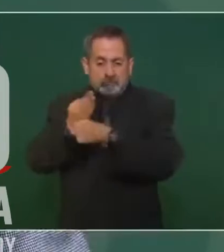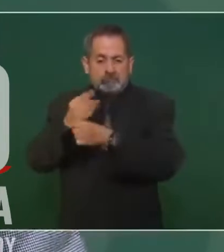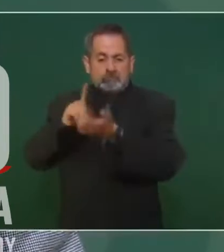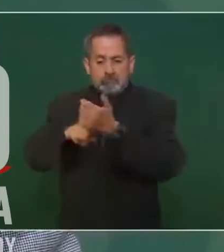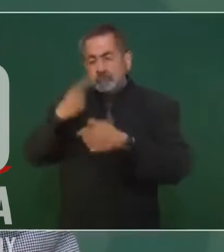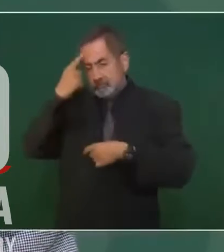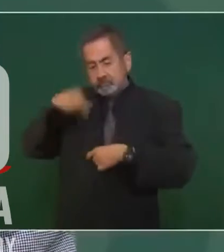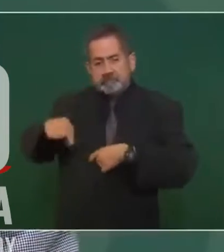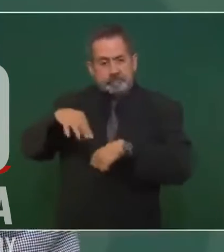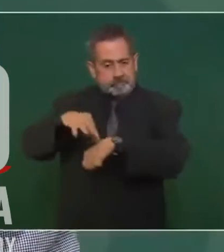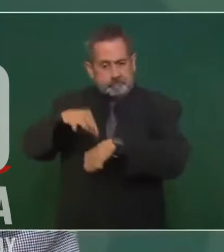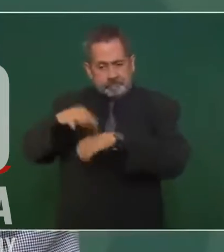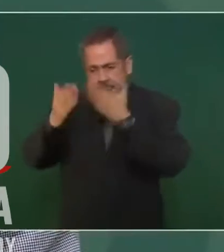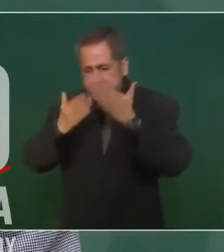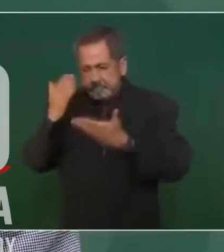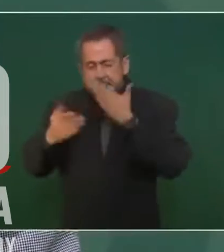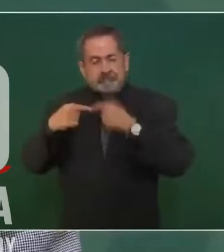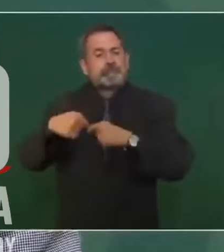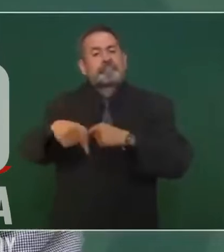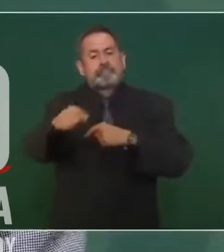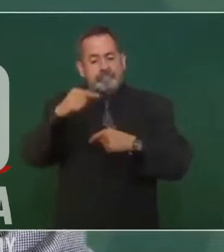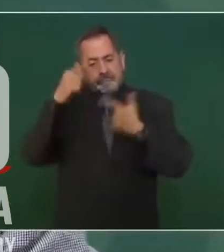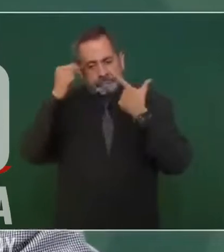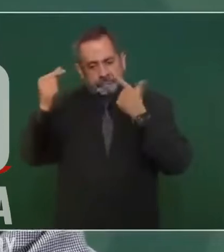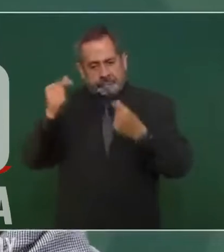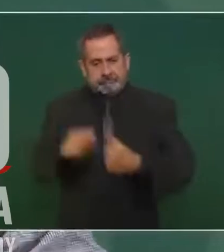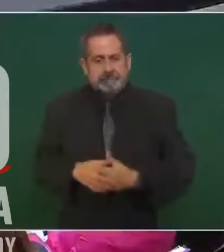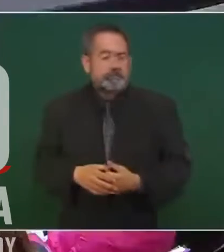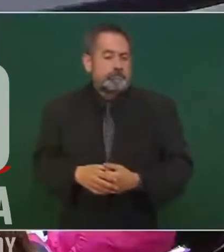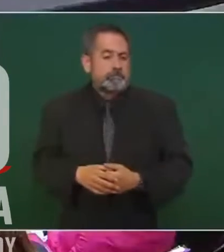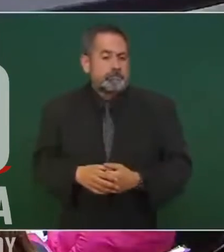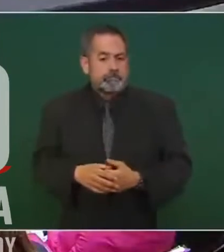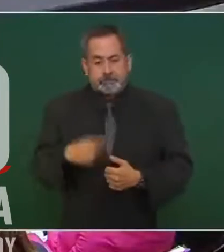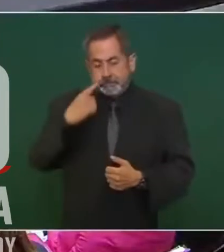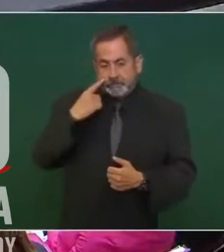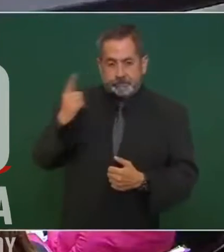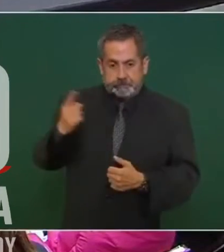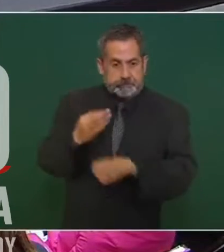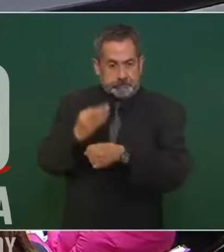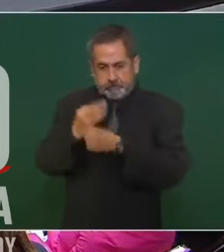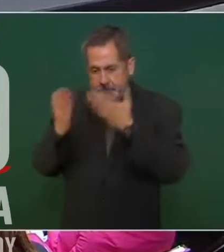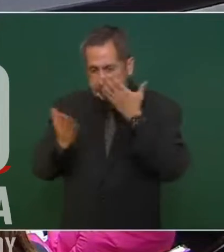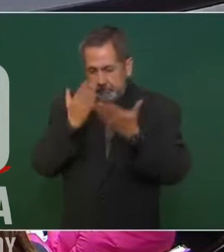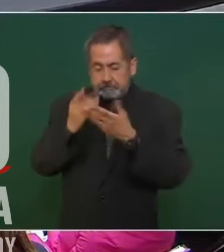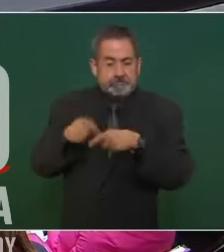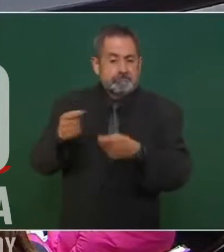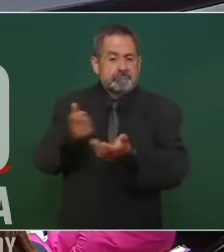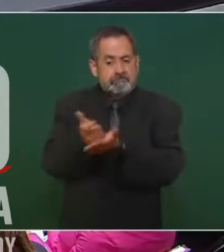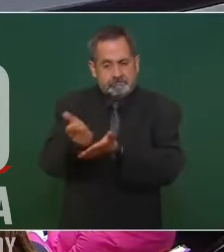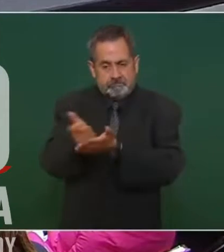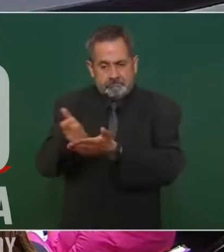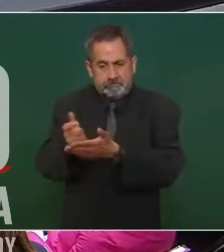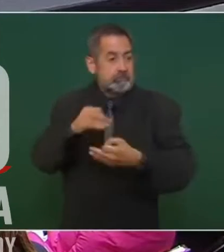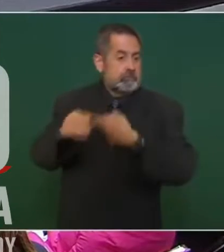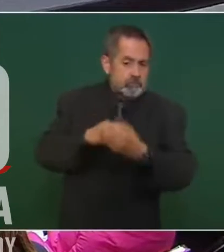estudiantes de la carrera de medicina. En la siguiente pueden ustedes ver que a estos estudiantes se les beca, no a todos porque